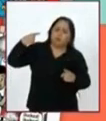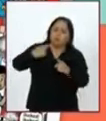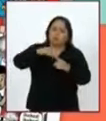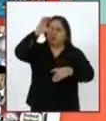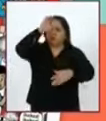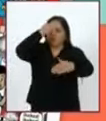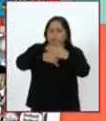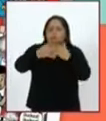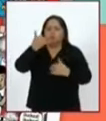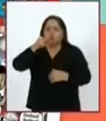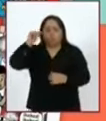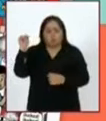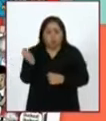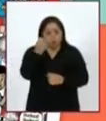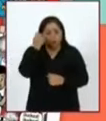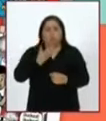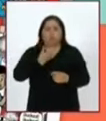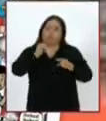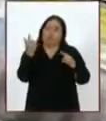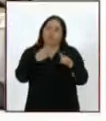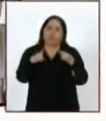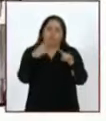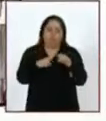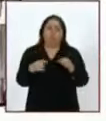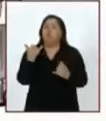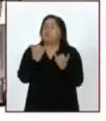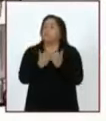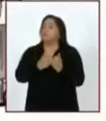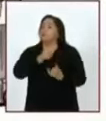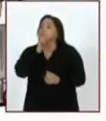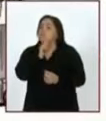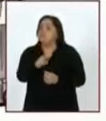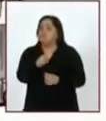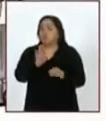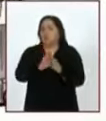y tecnología, entre otros. También